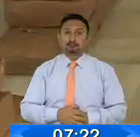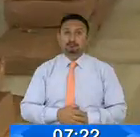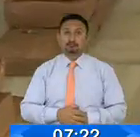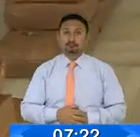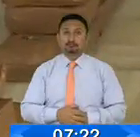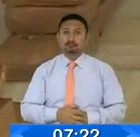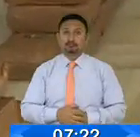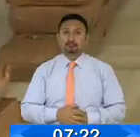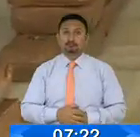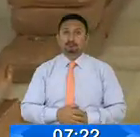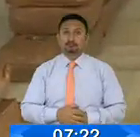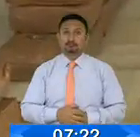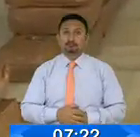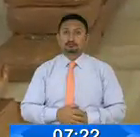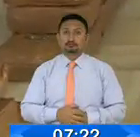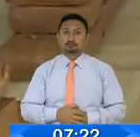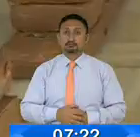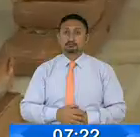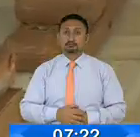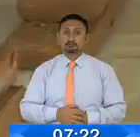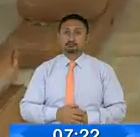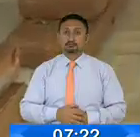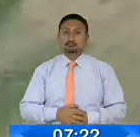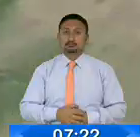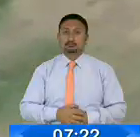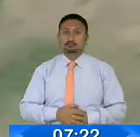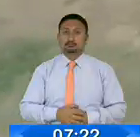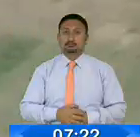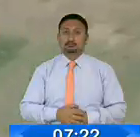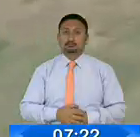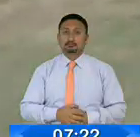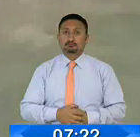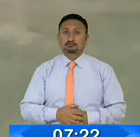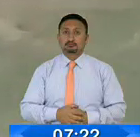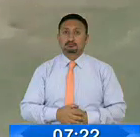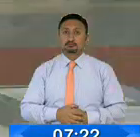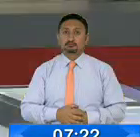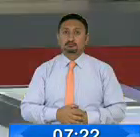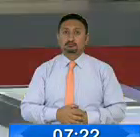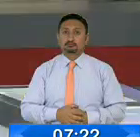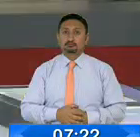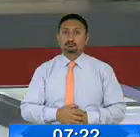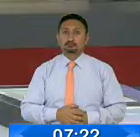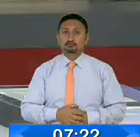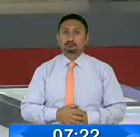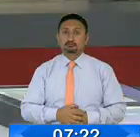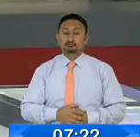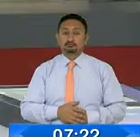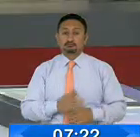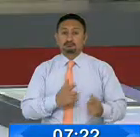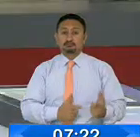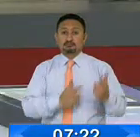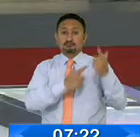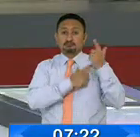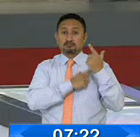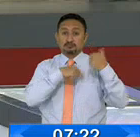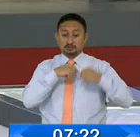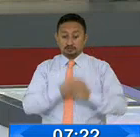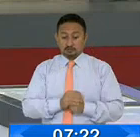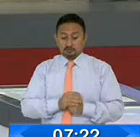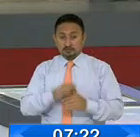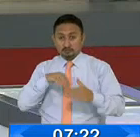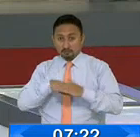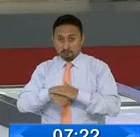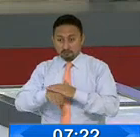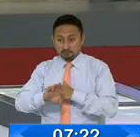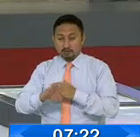organizaciones narcodelictivas, informó Celeste Dueñas. Fuerzas Armadas organizaron un laboratorio de